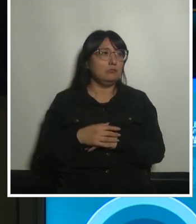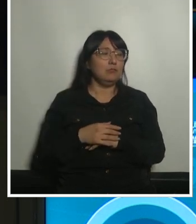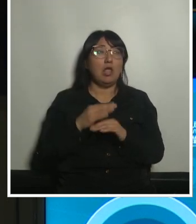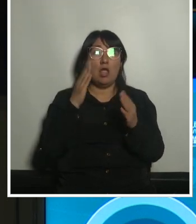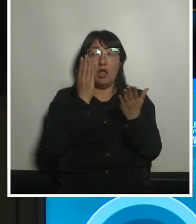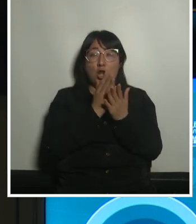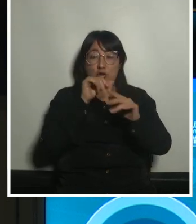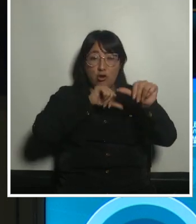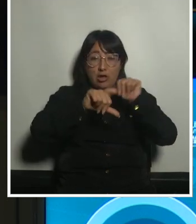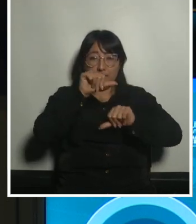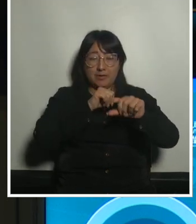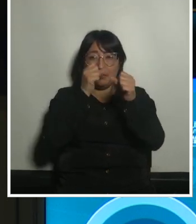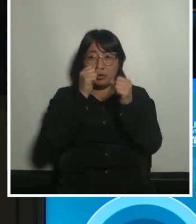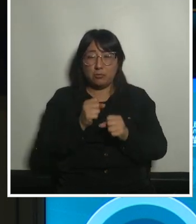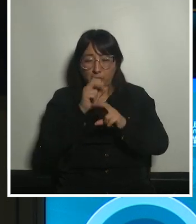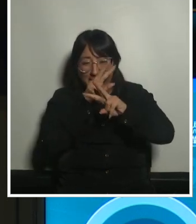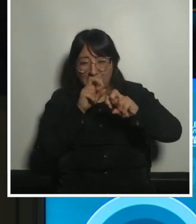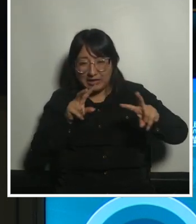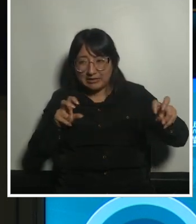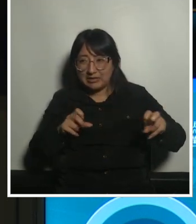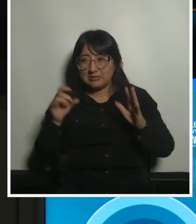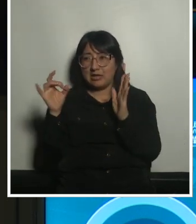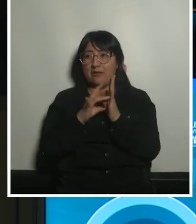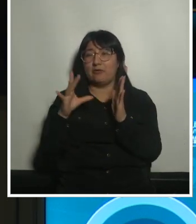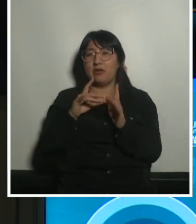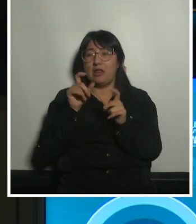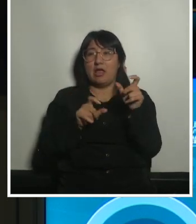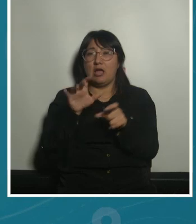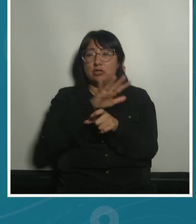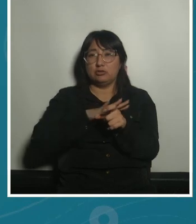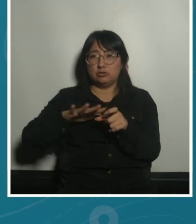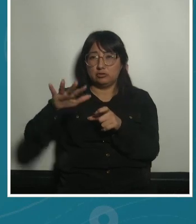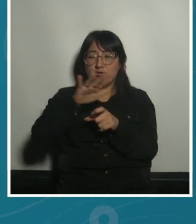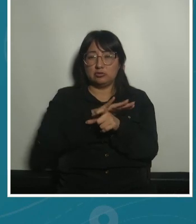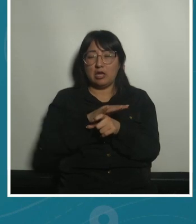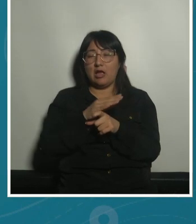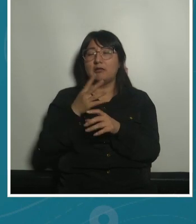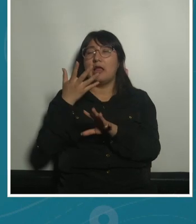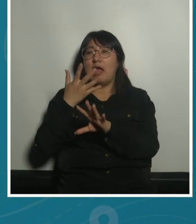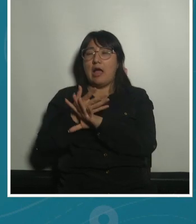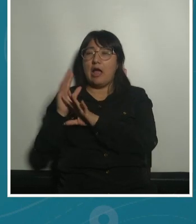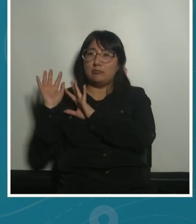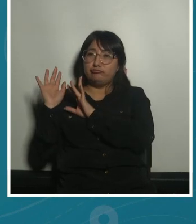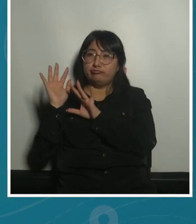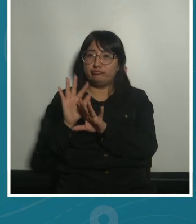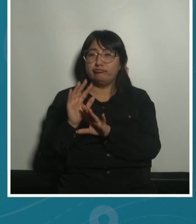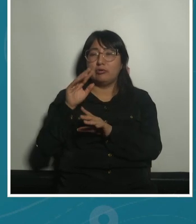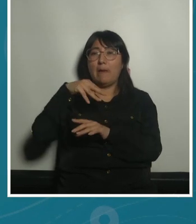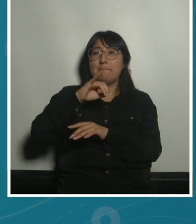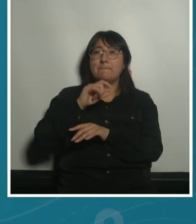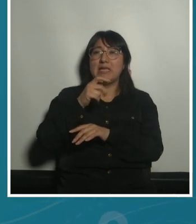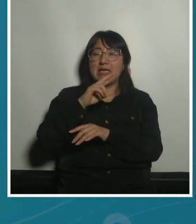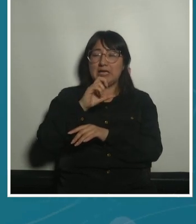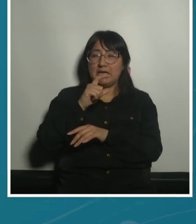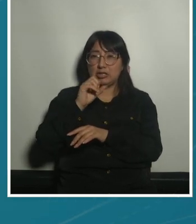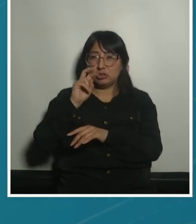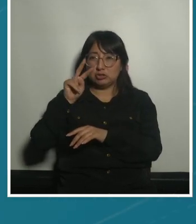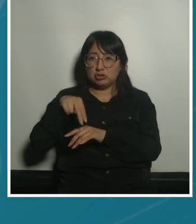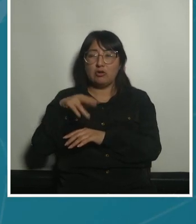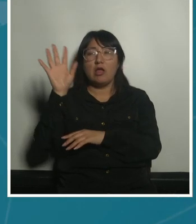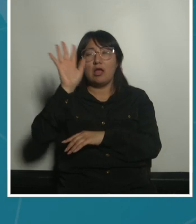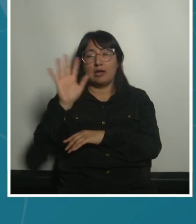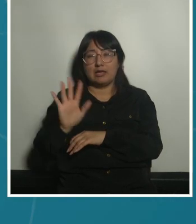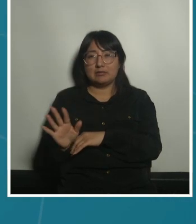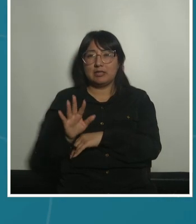hoy en día para analizar la vulnerabilidad social e incorporar migraciones y características de dinámicas